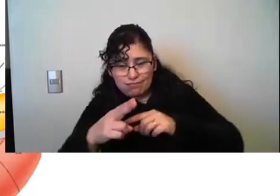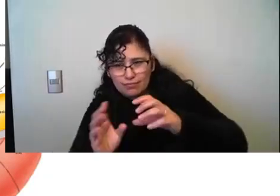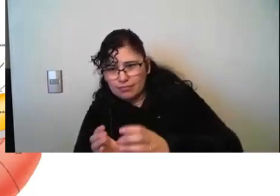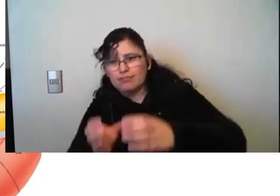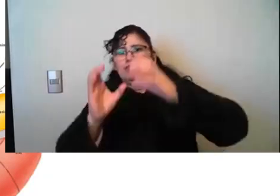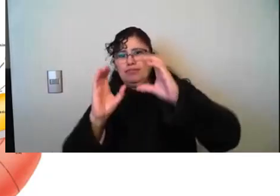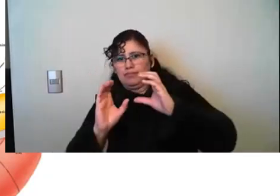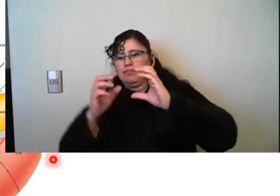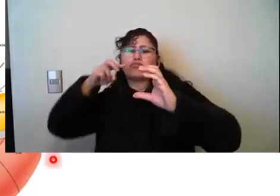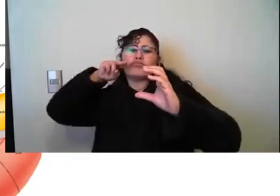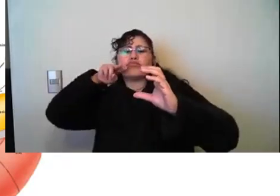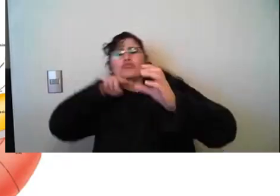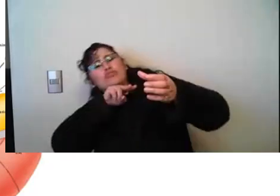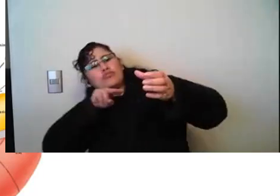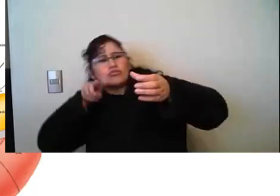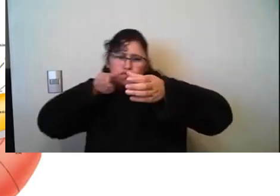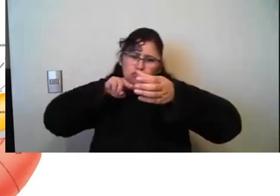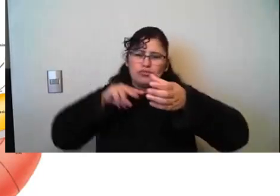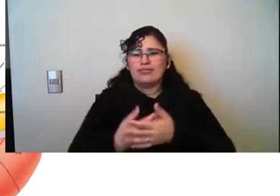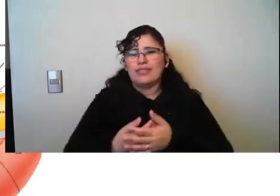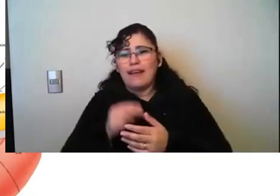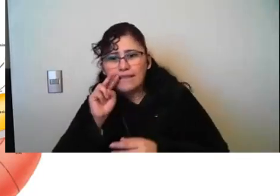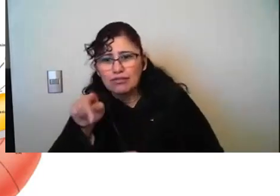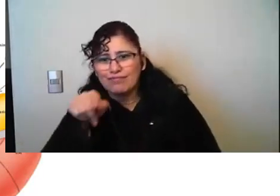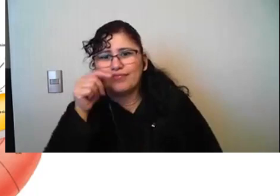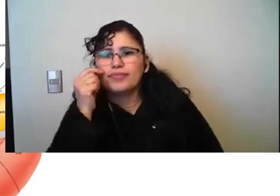desde atrás, una mirada atrás, y veo esto.